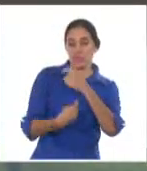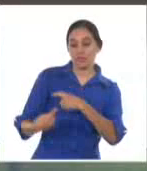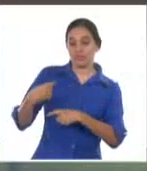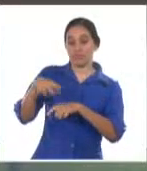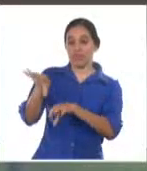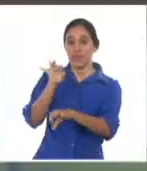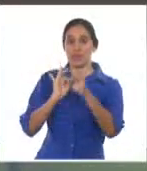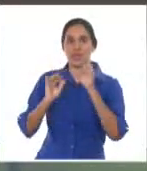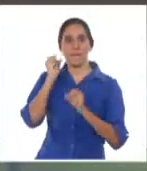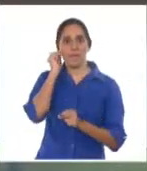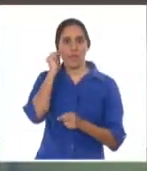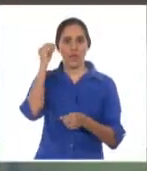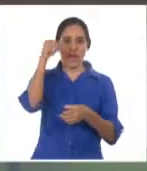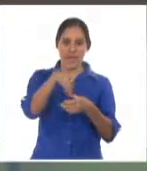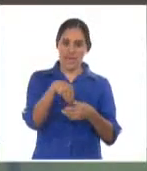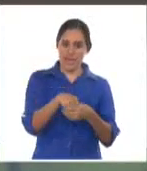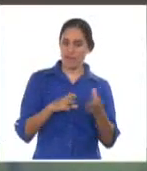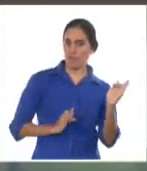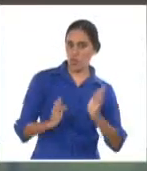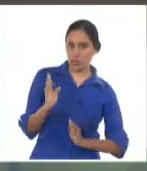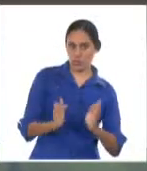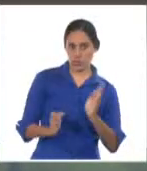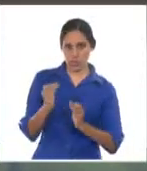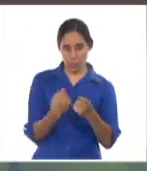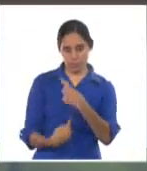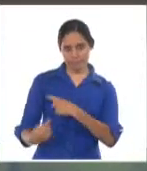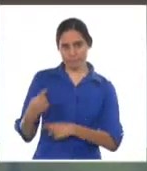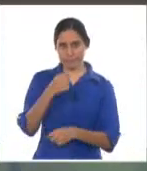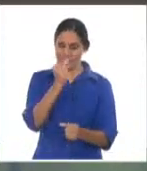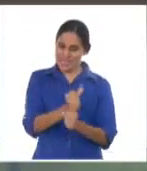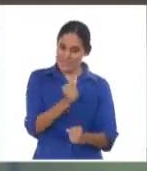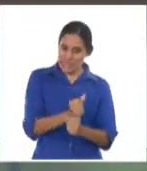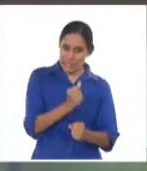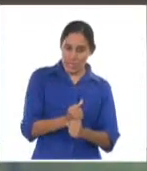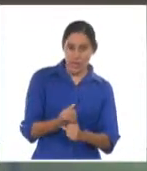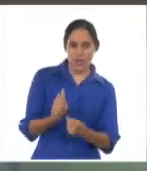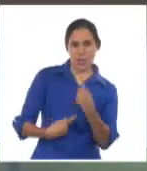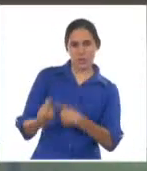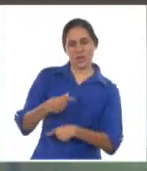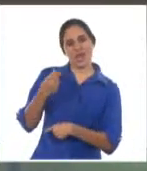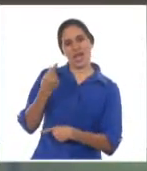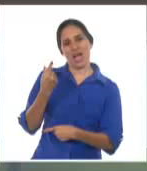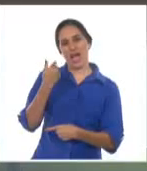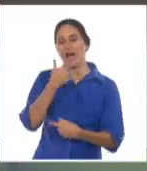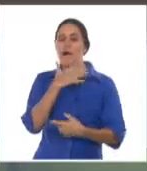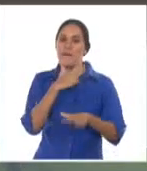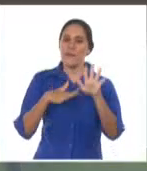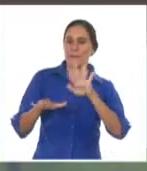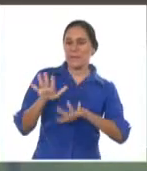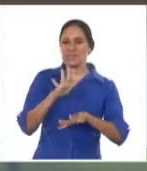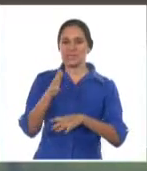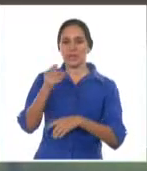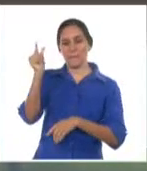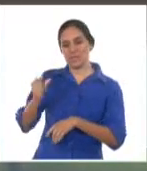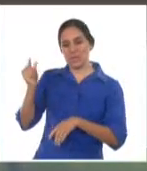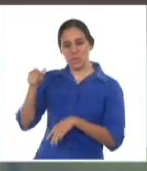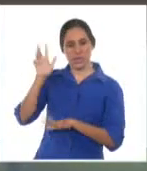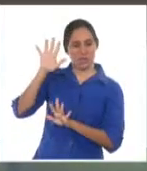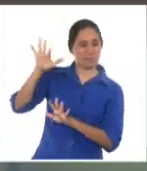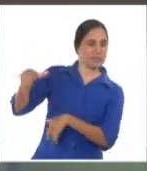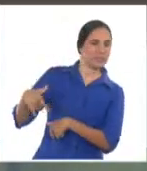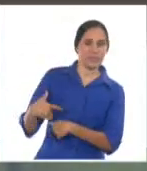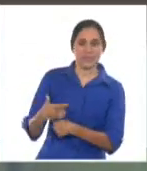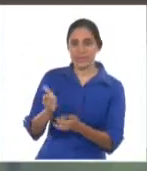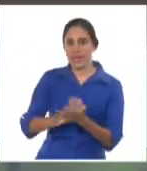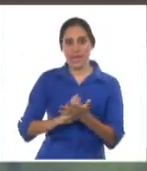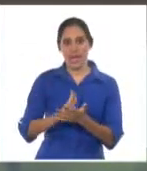en la subjetividad concepciones patriarcales que generan situaciones de discriminación y de violencia que no pocas veces son